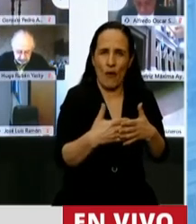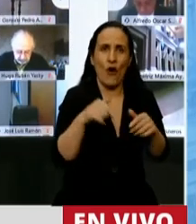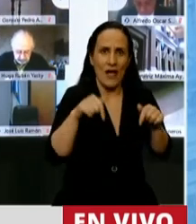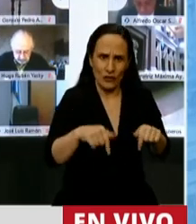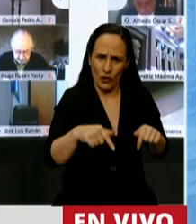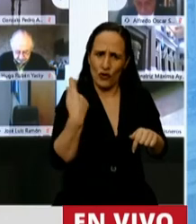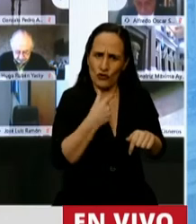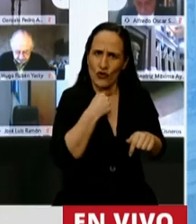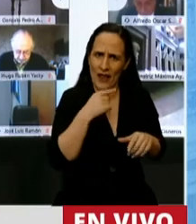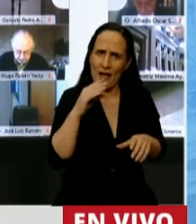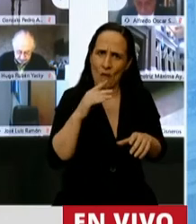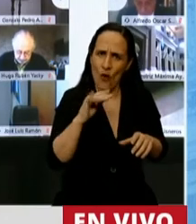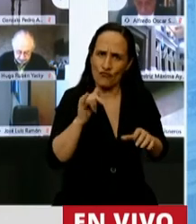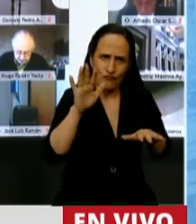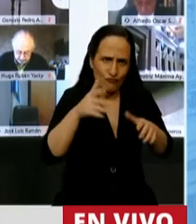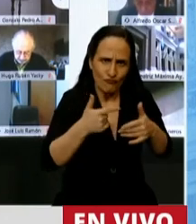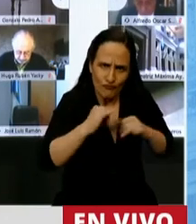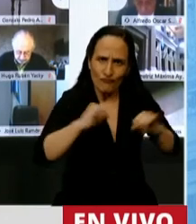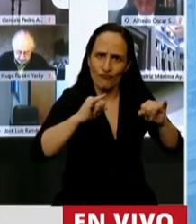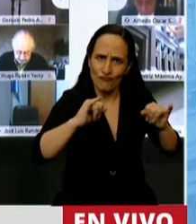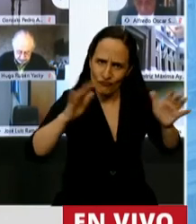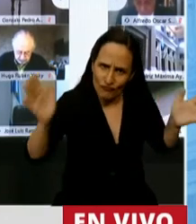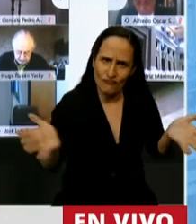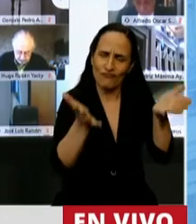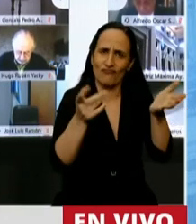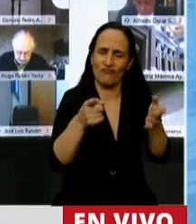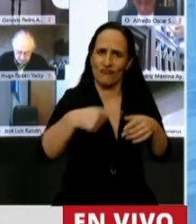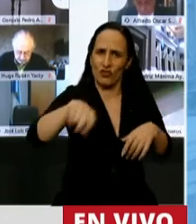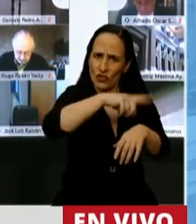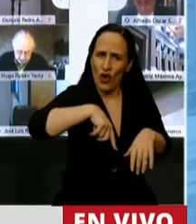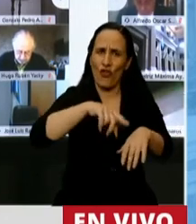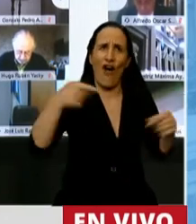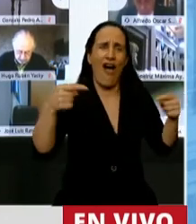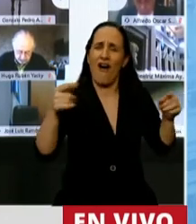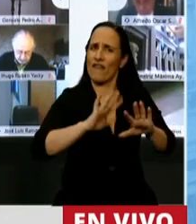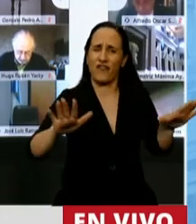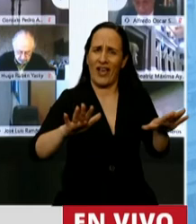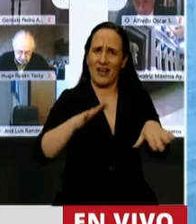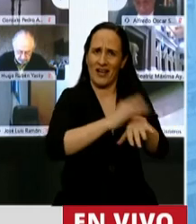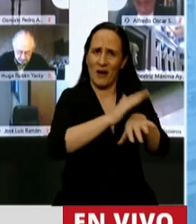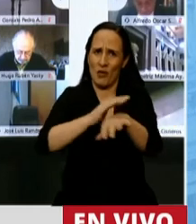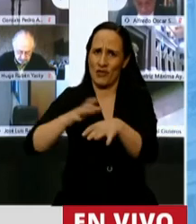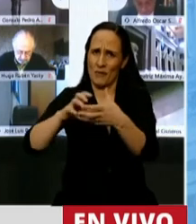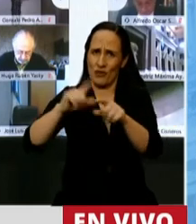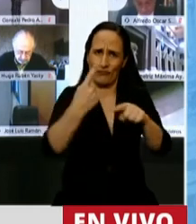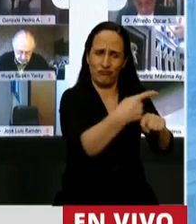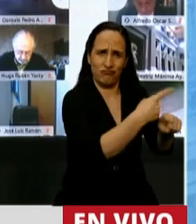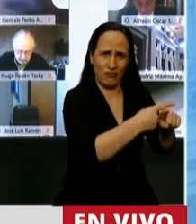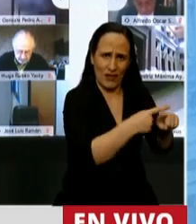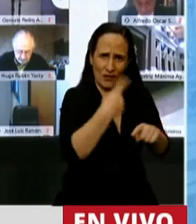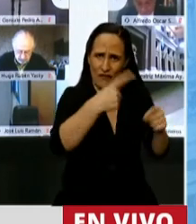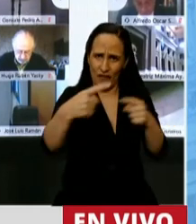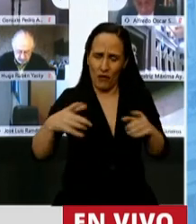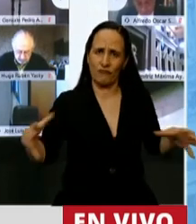queremos adherir. Y este es el llamado al cual llamamos a la responsabilidad absolutamente a todos los sectores. Por eso desde este